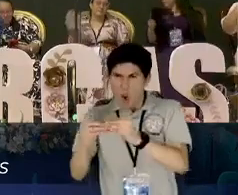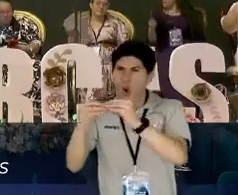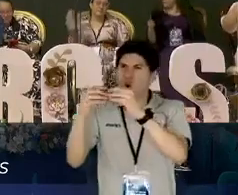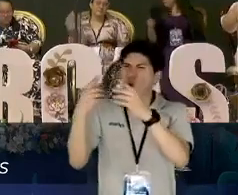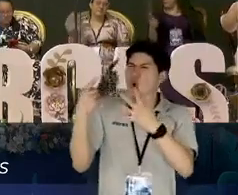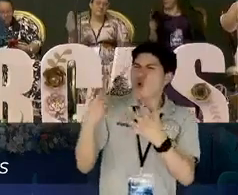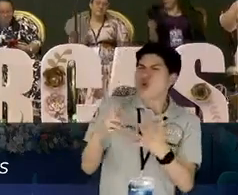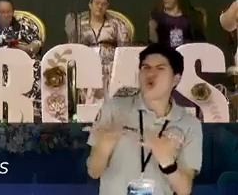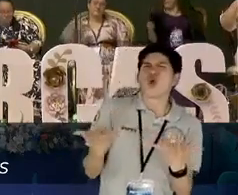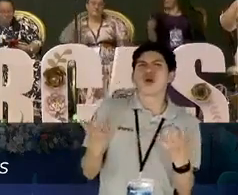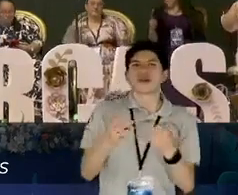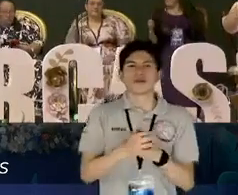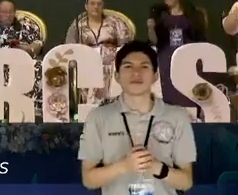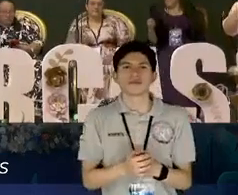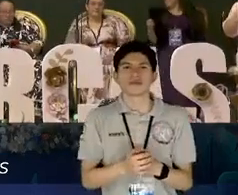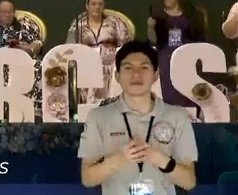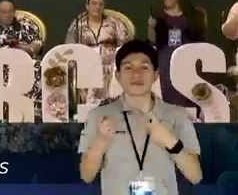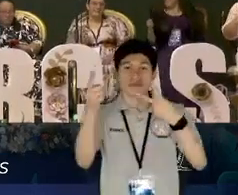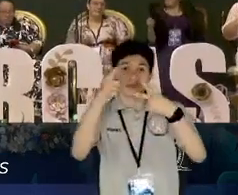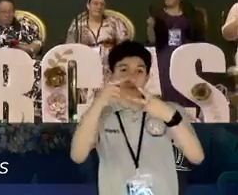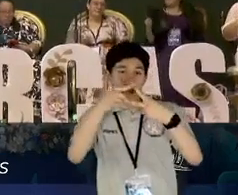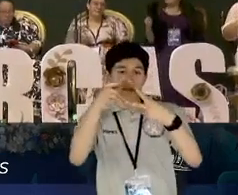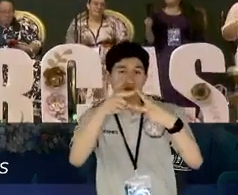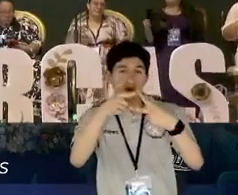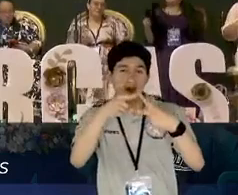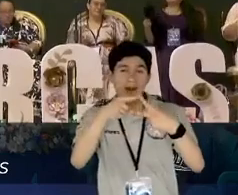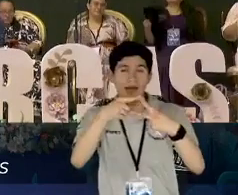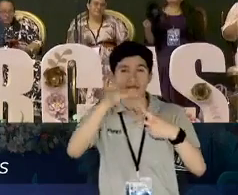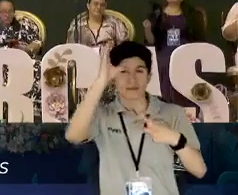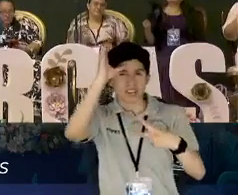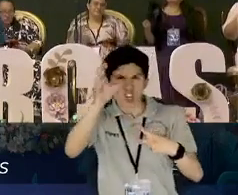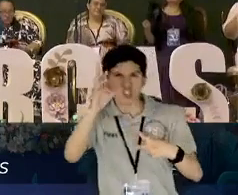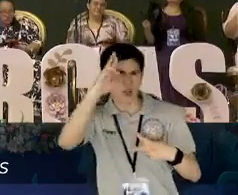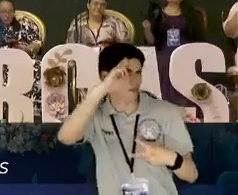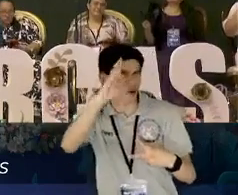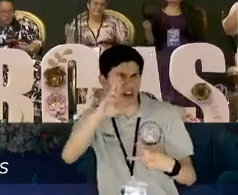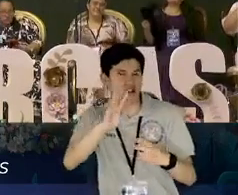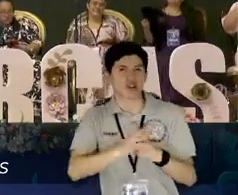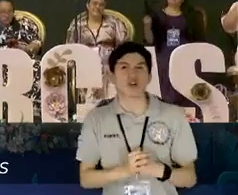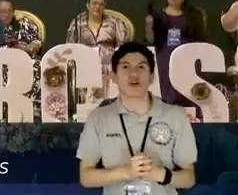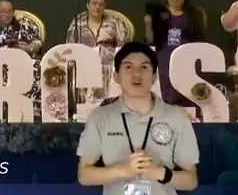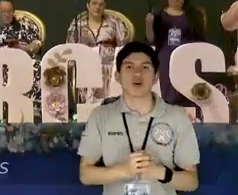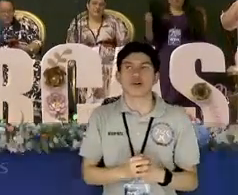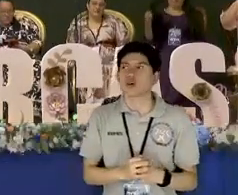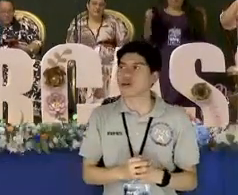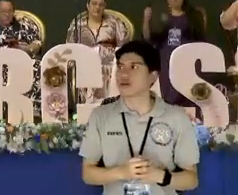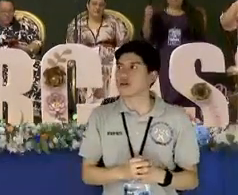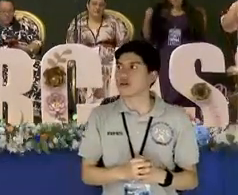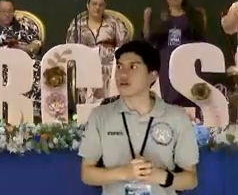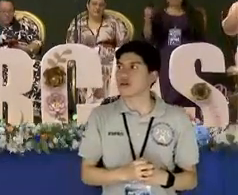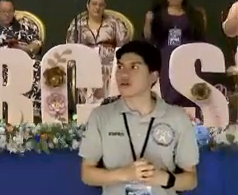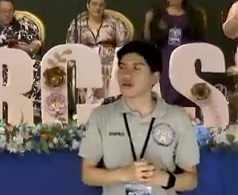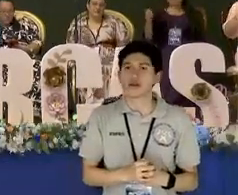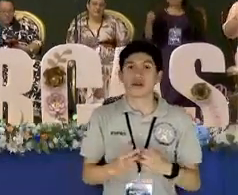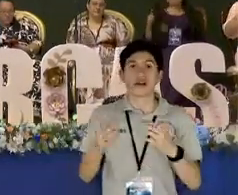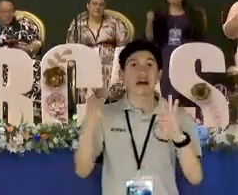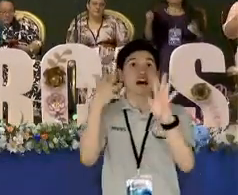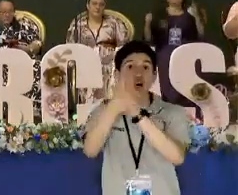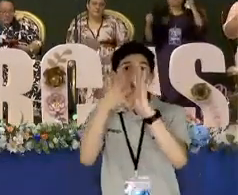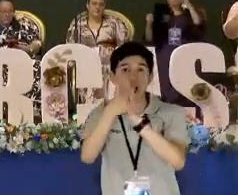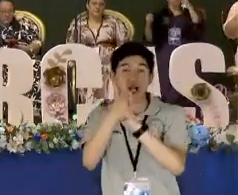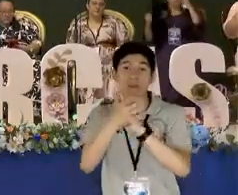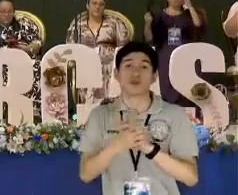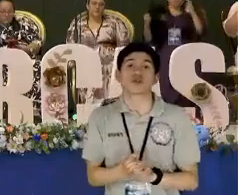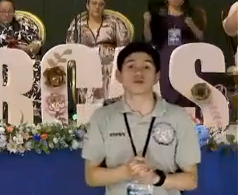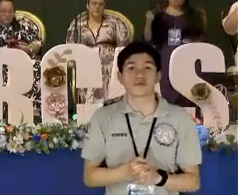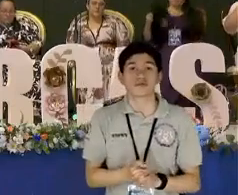del primer direccionamiento, entonces hablamos de lo siguiente: siendo Él, Cristo Jesús. Eso es lo